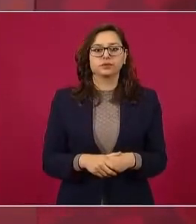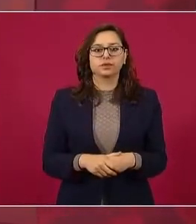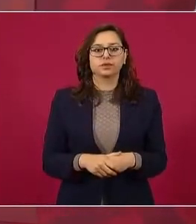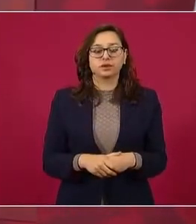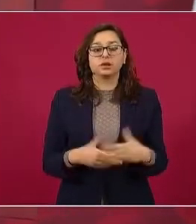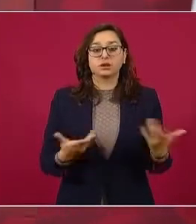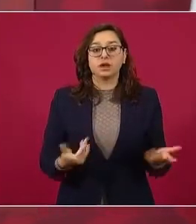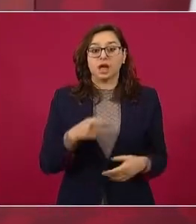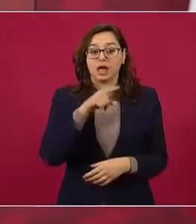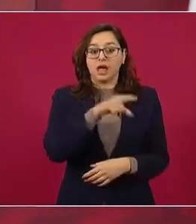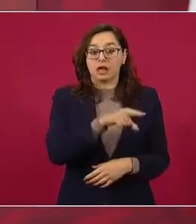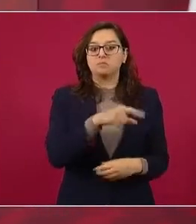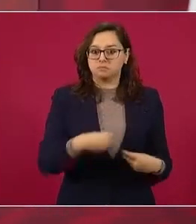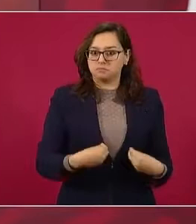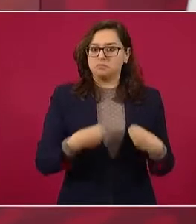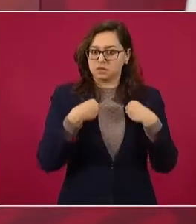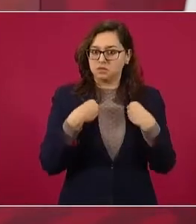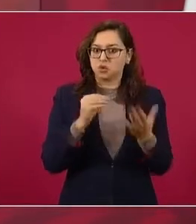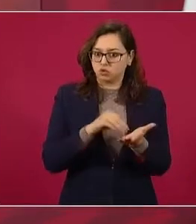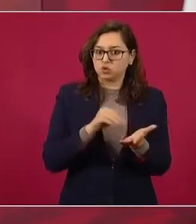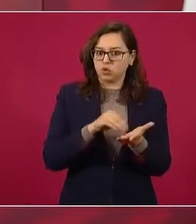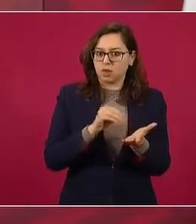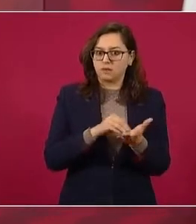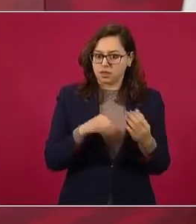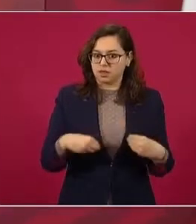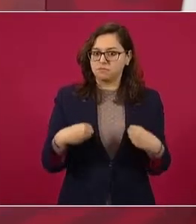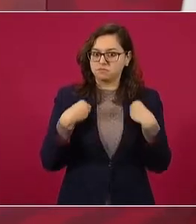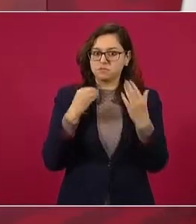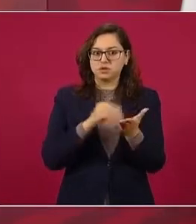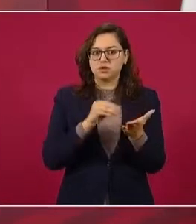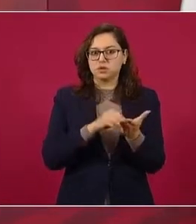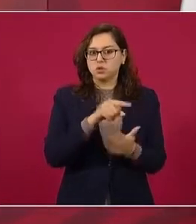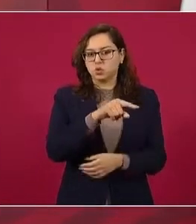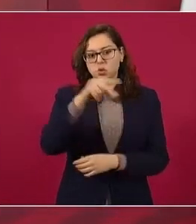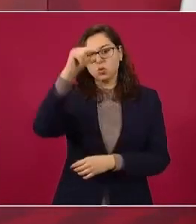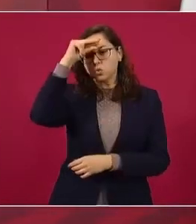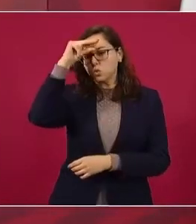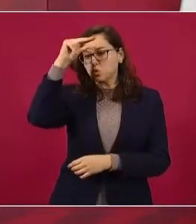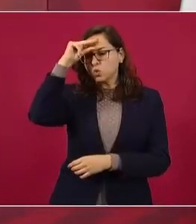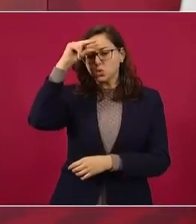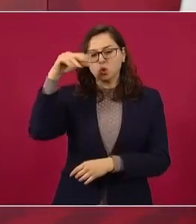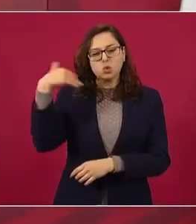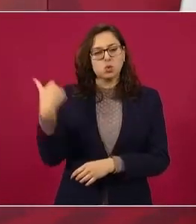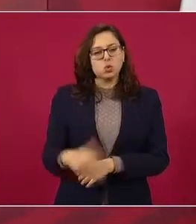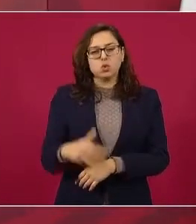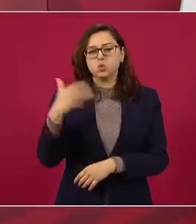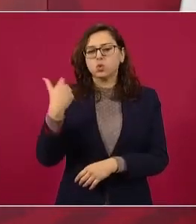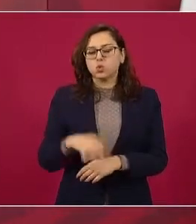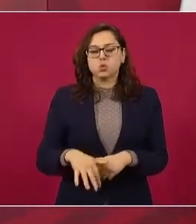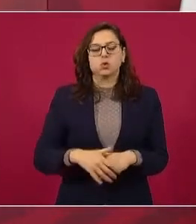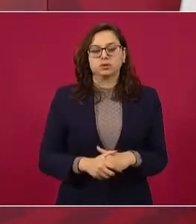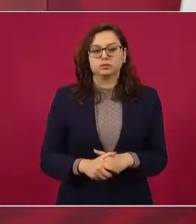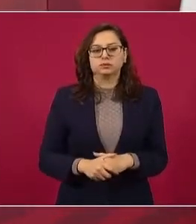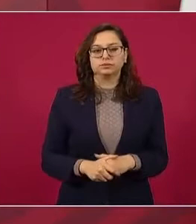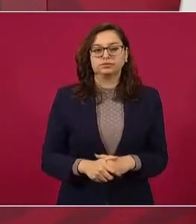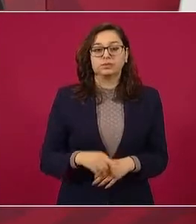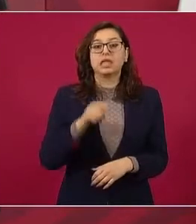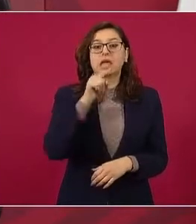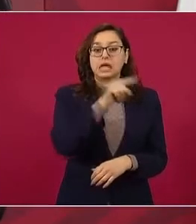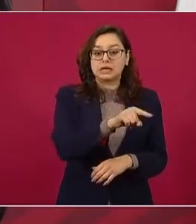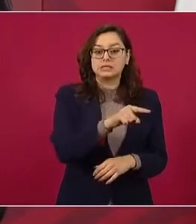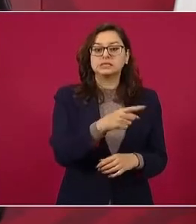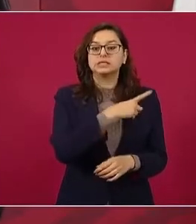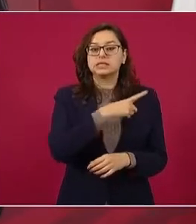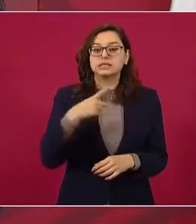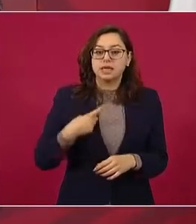porque vive maestro todavía, muy inteligente. A él le tocaba la